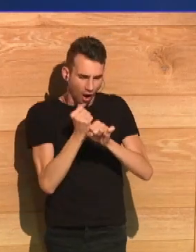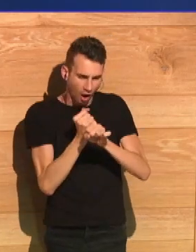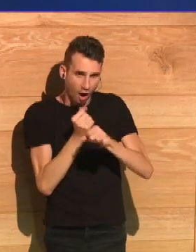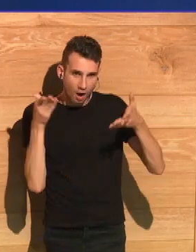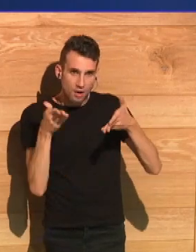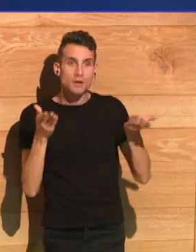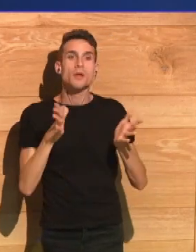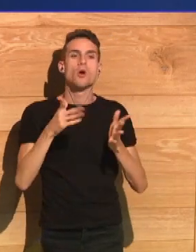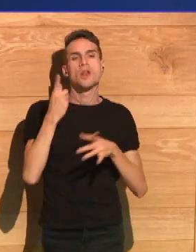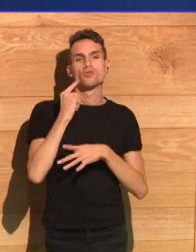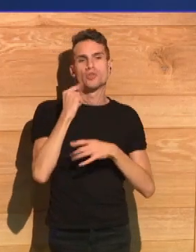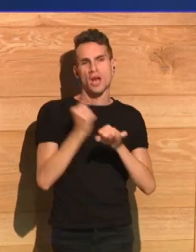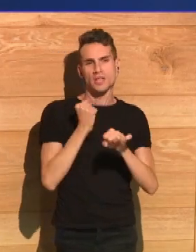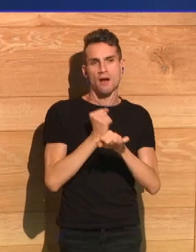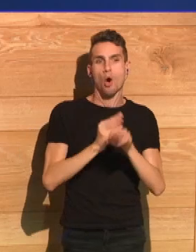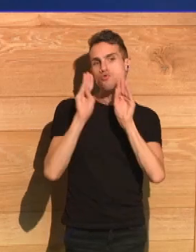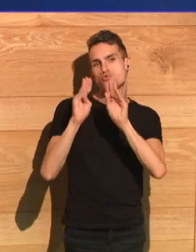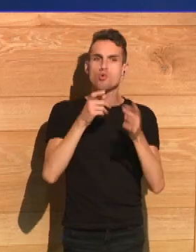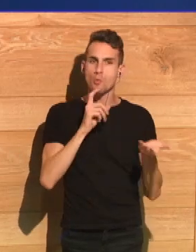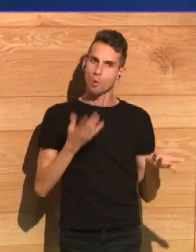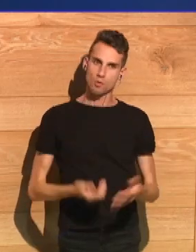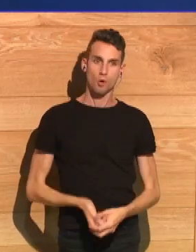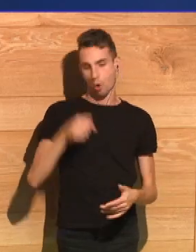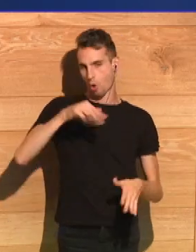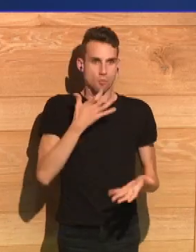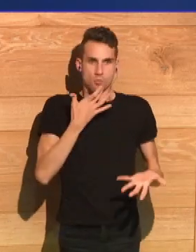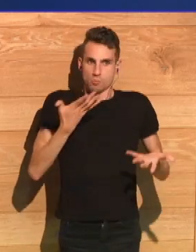trabajo de Alison Bechdel hoy, por ejemplo?